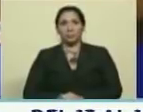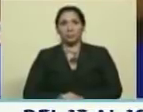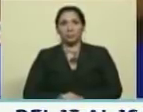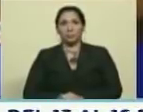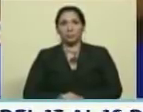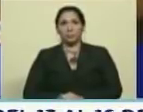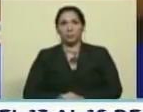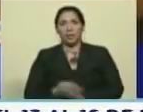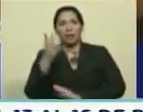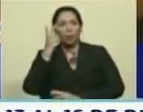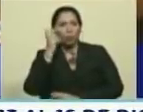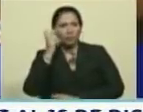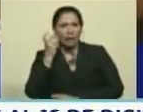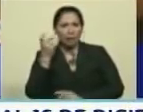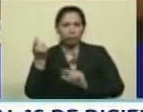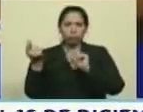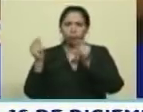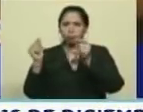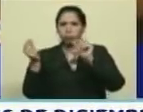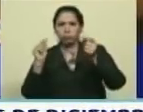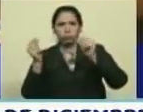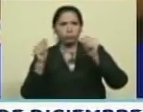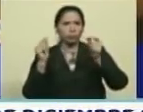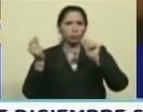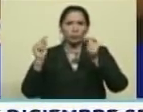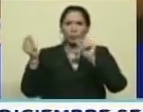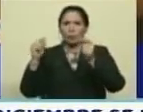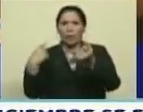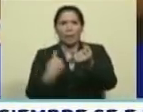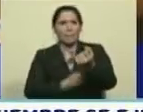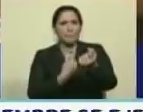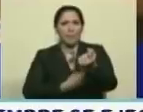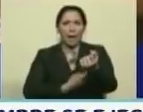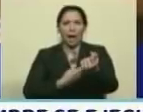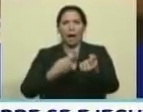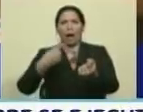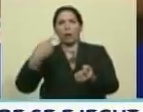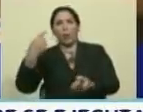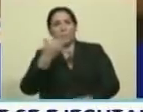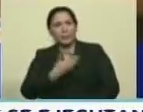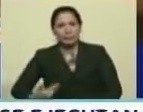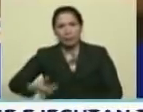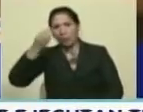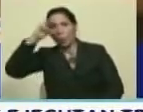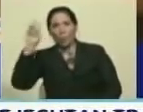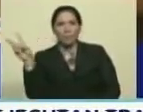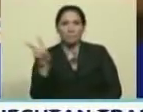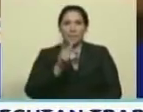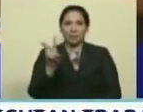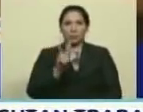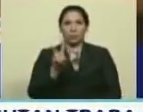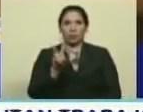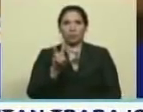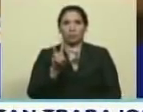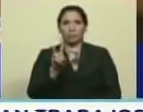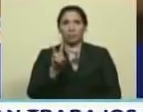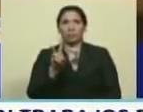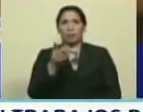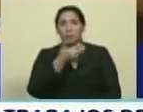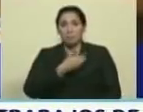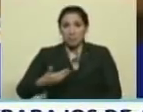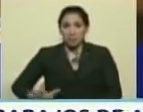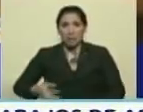Escuchar las intervenciones del hermano presidente de Cuba, de Venezuela, de